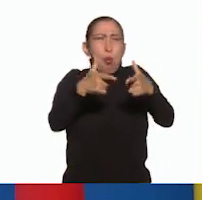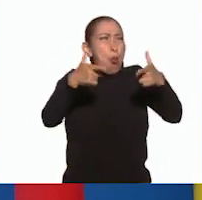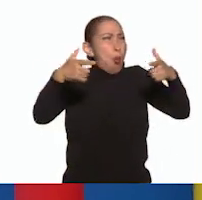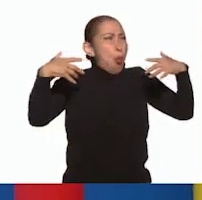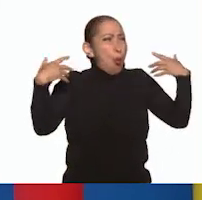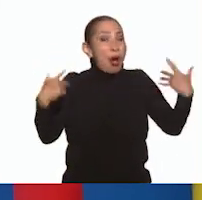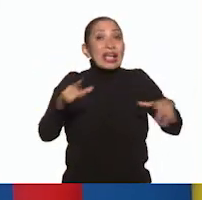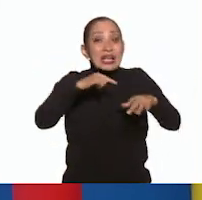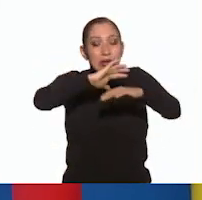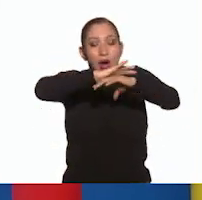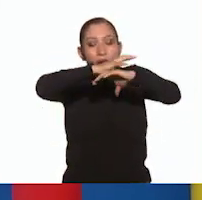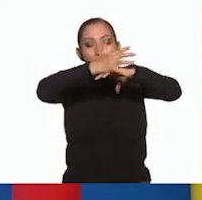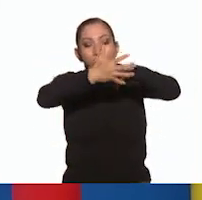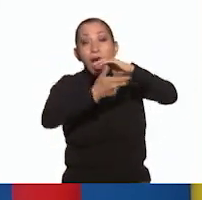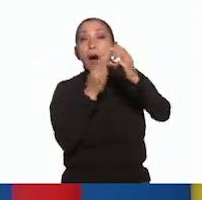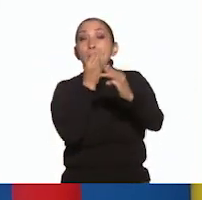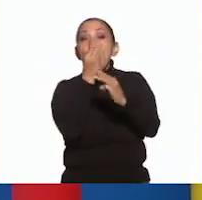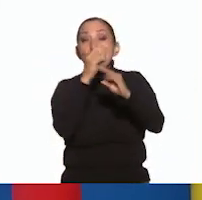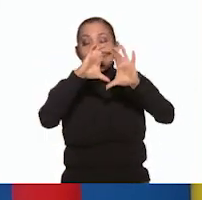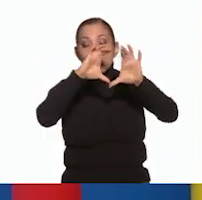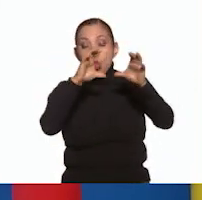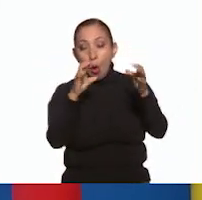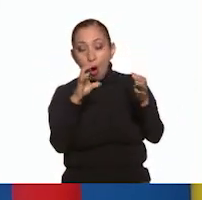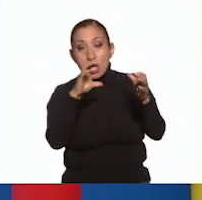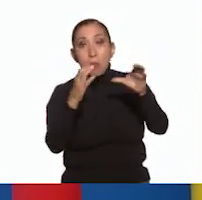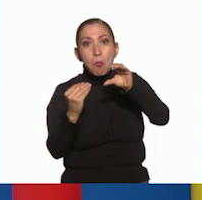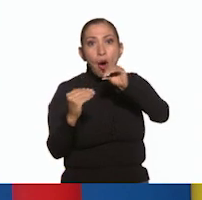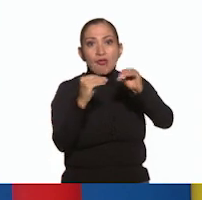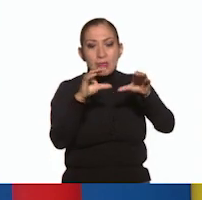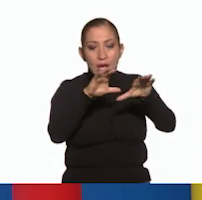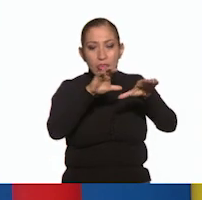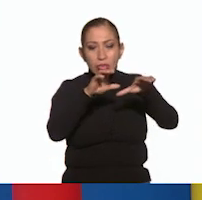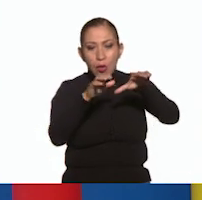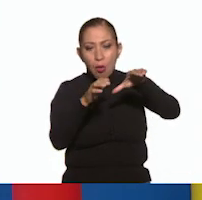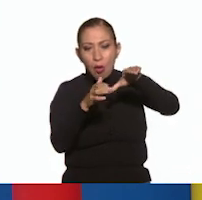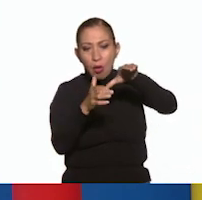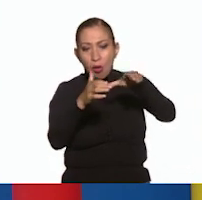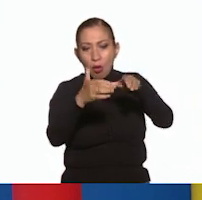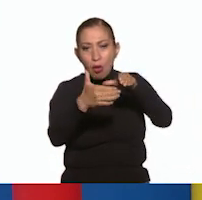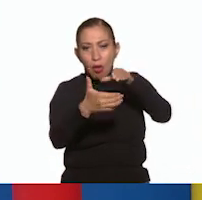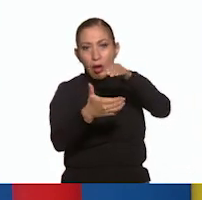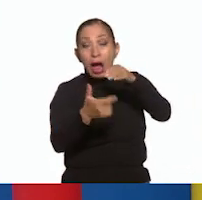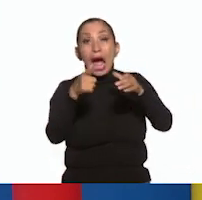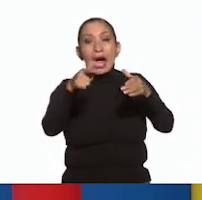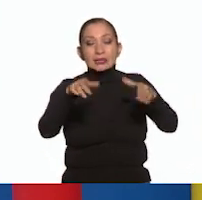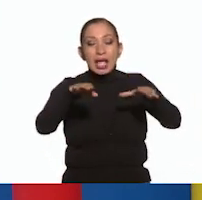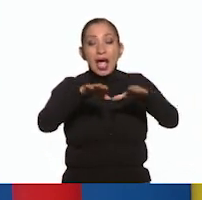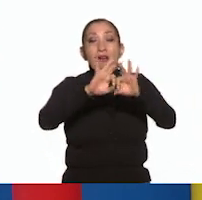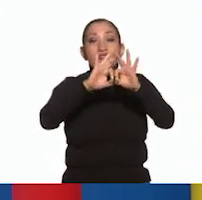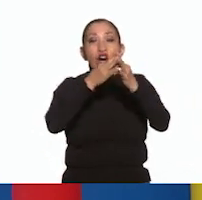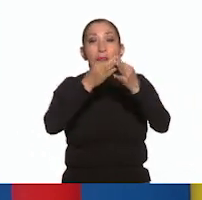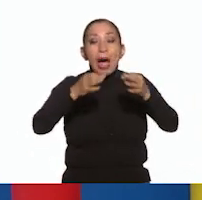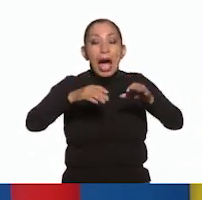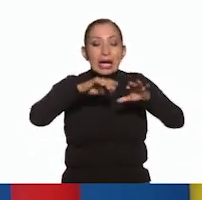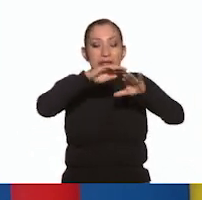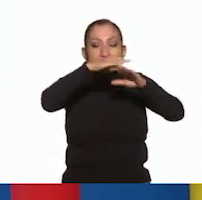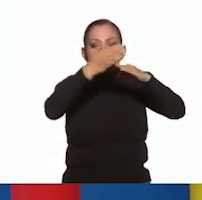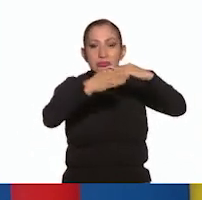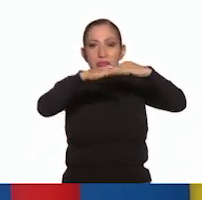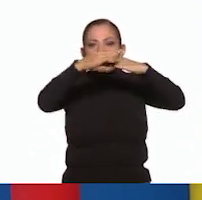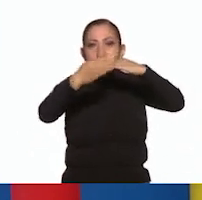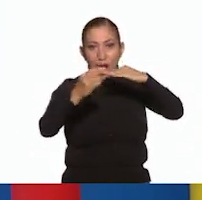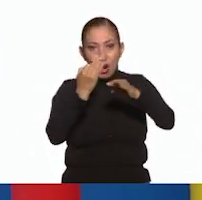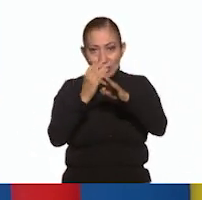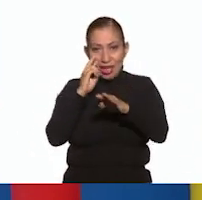la corteza terrestre y su movimiento constante es el que origina las diferentes formas del relieve terrestre